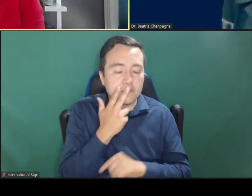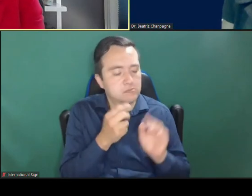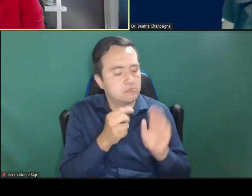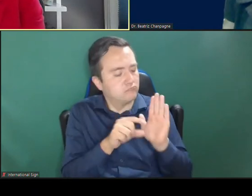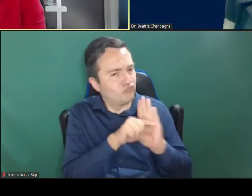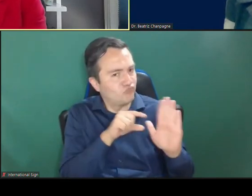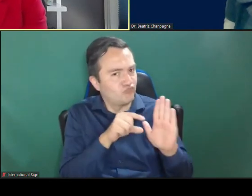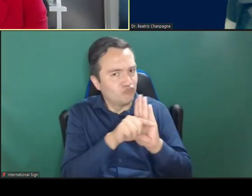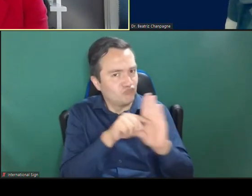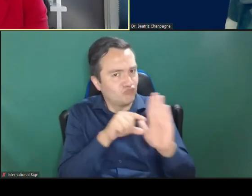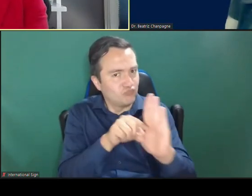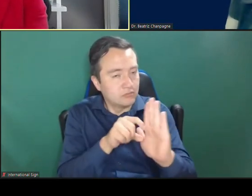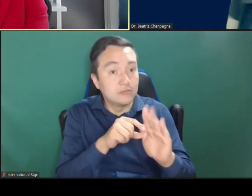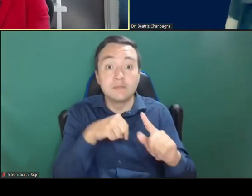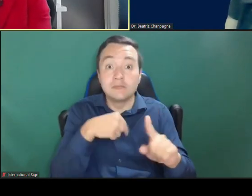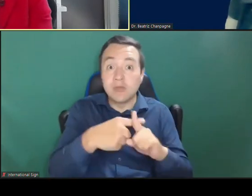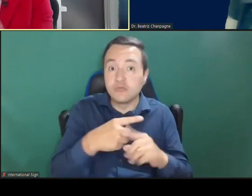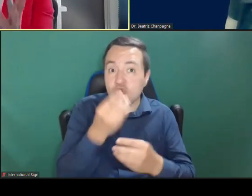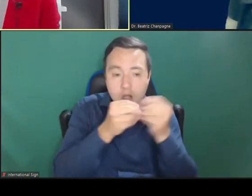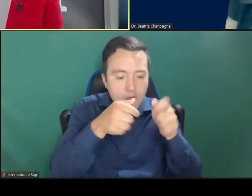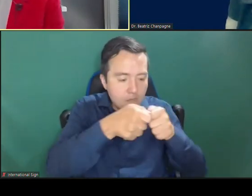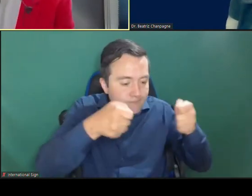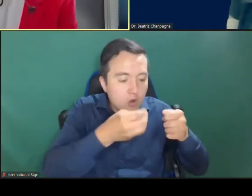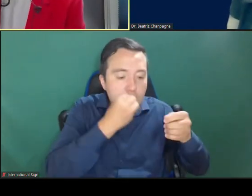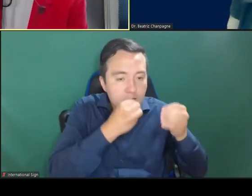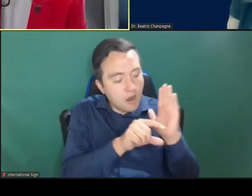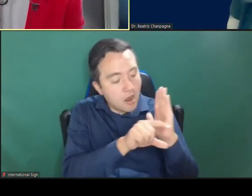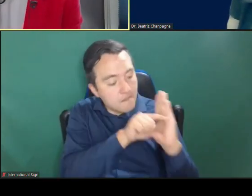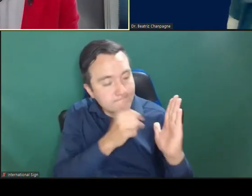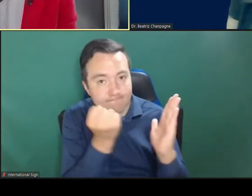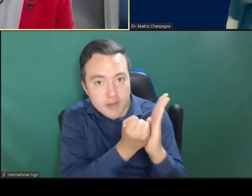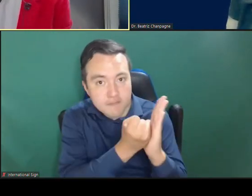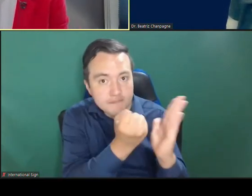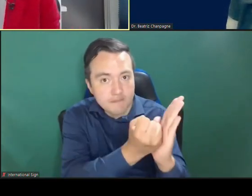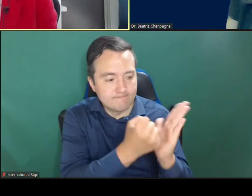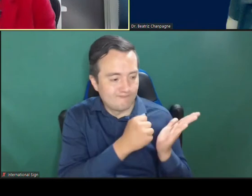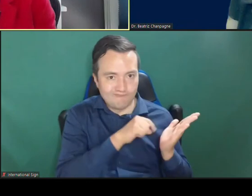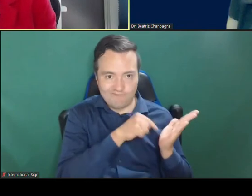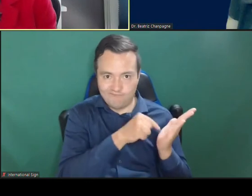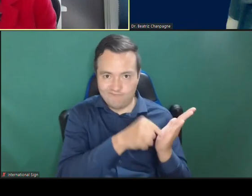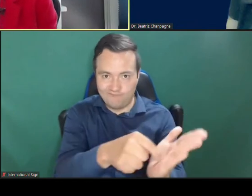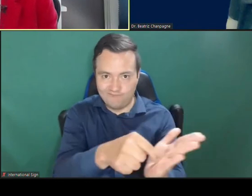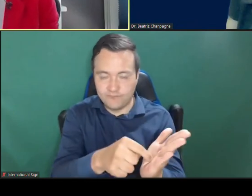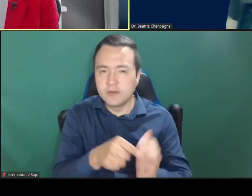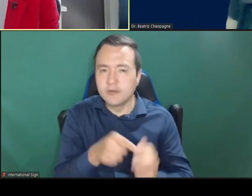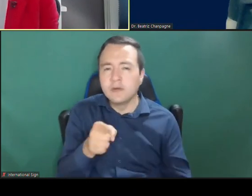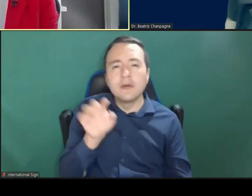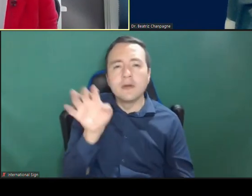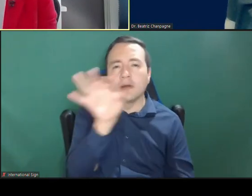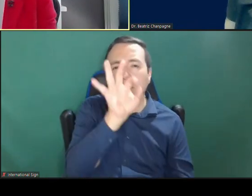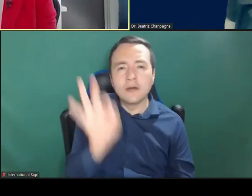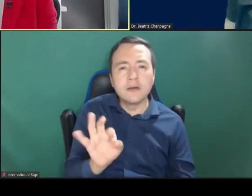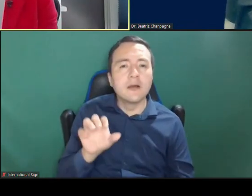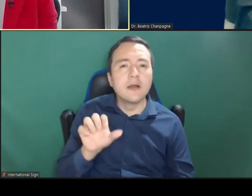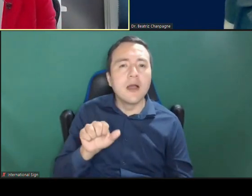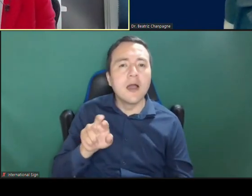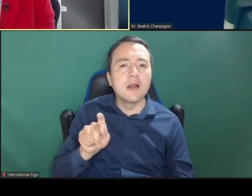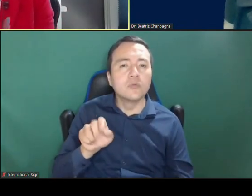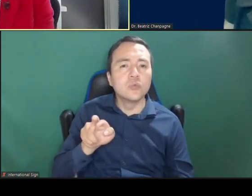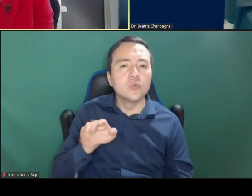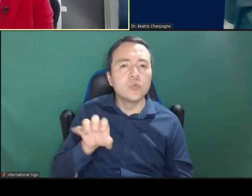caso de alimentación saludable entonces hay algunas preguntas creo que es arturo el que pregunta por el paquete